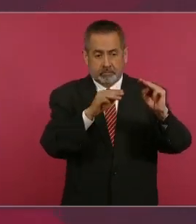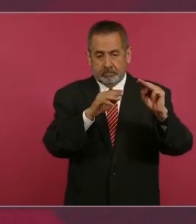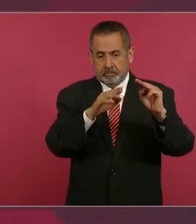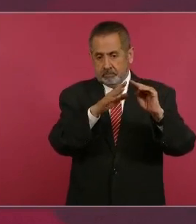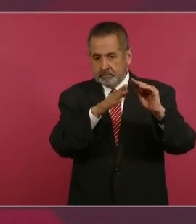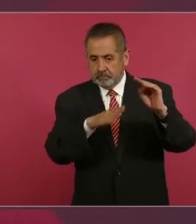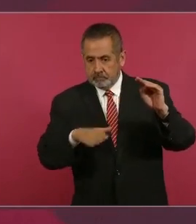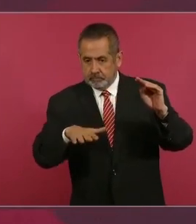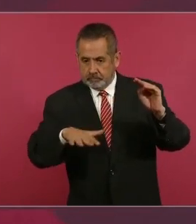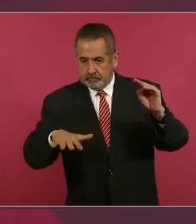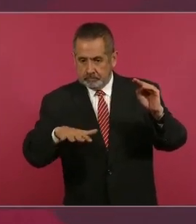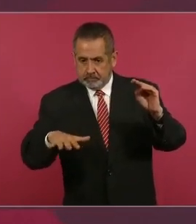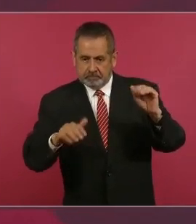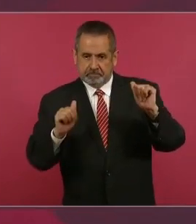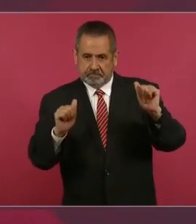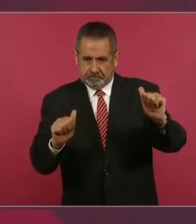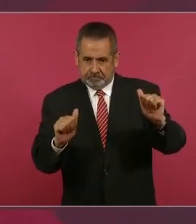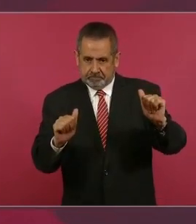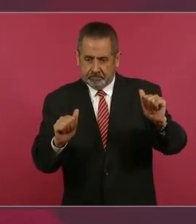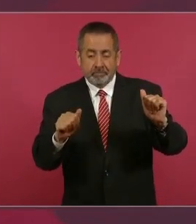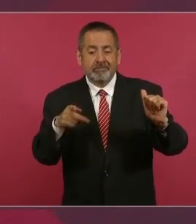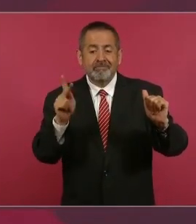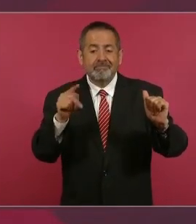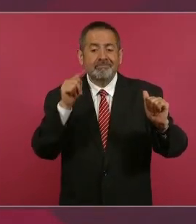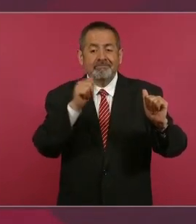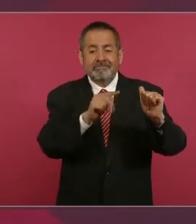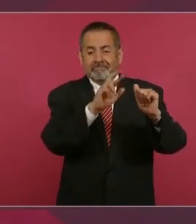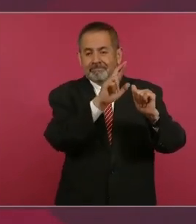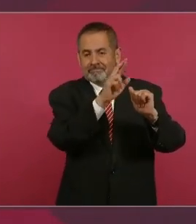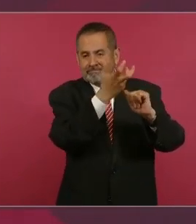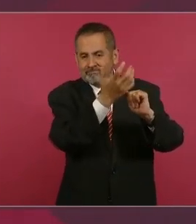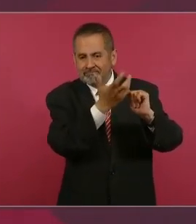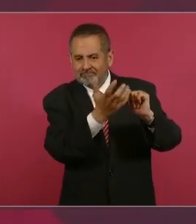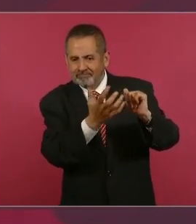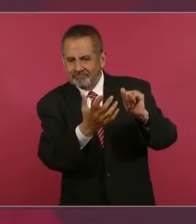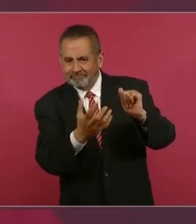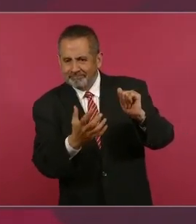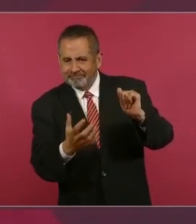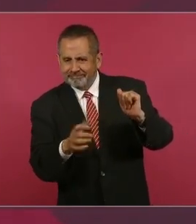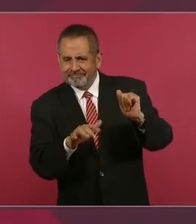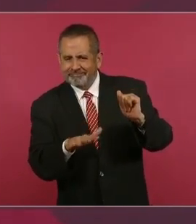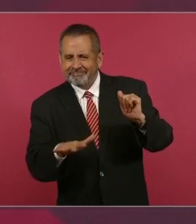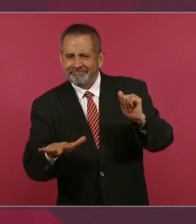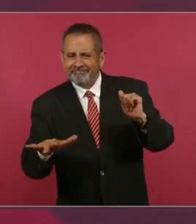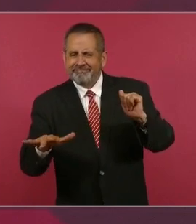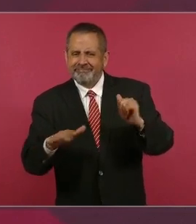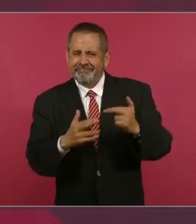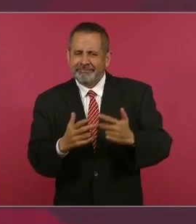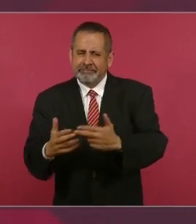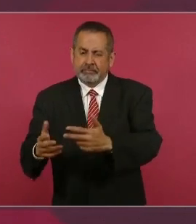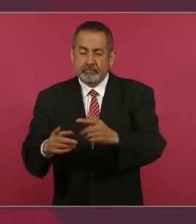afectadas porque hubo derrumbes y bajadas de agua y